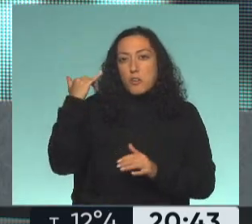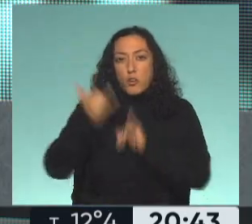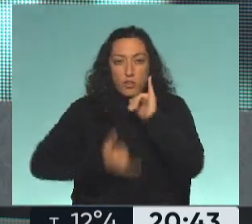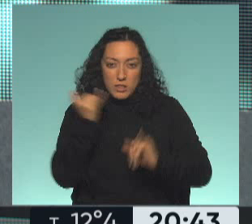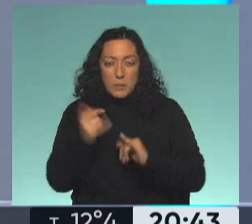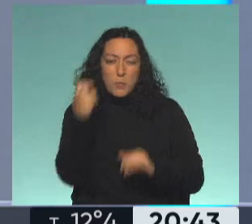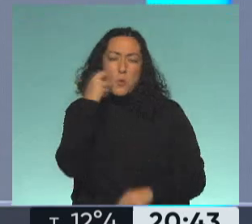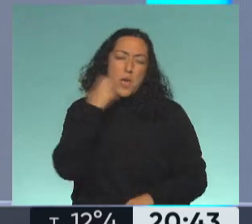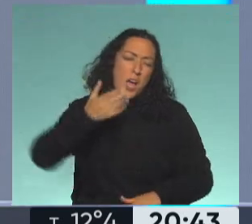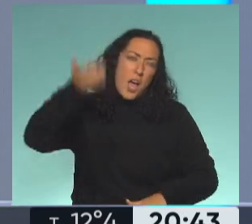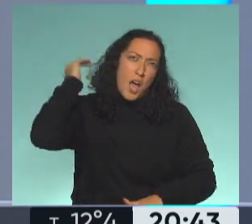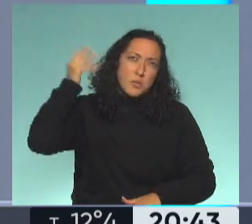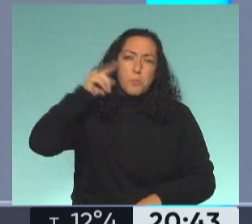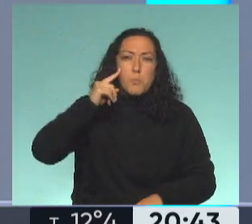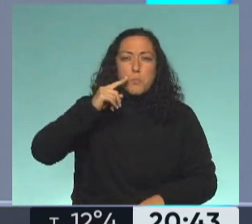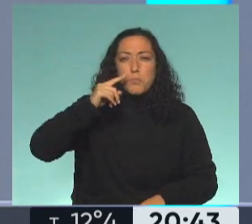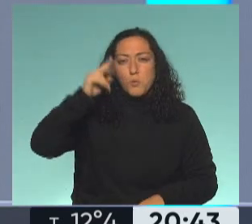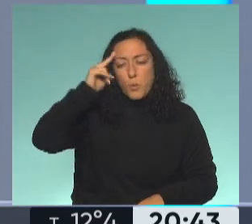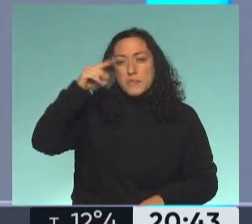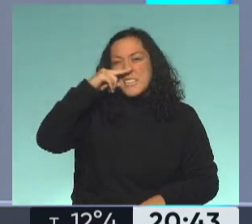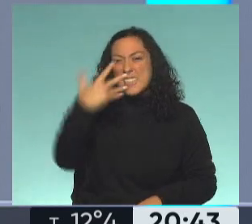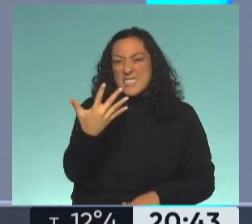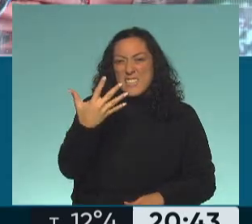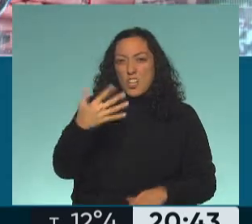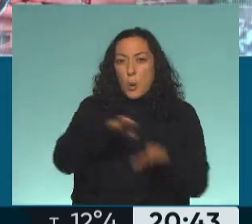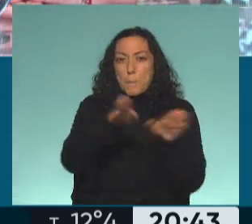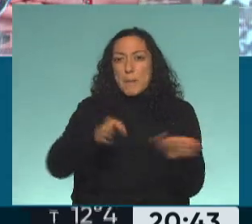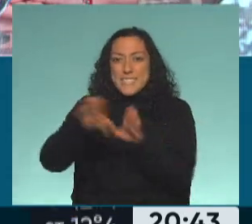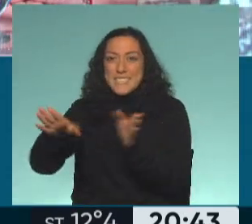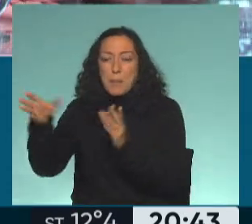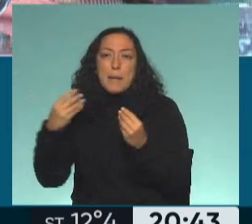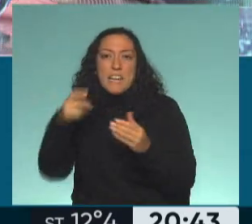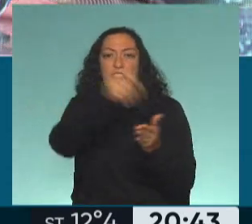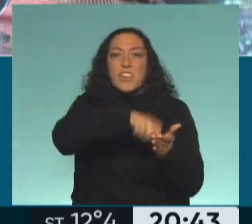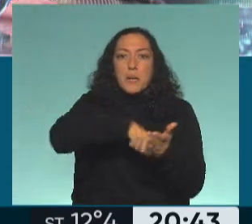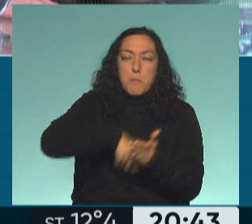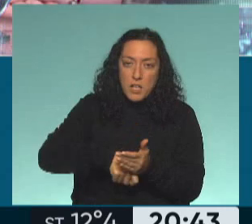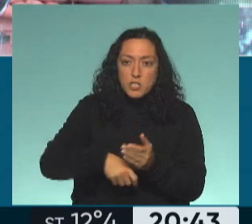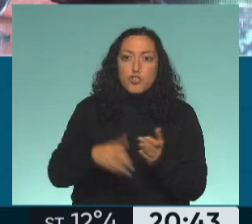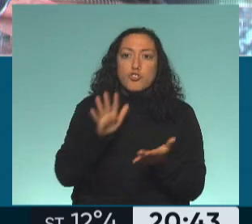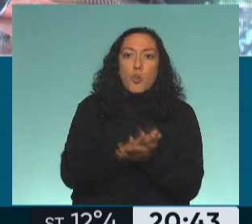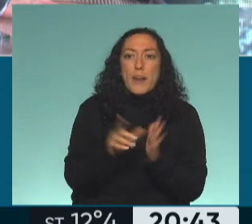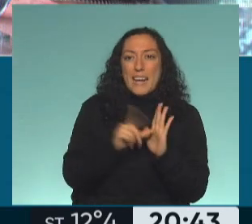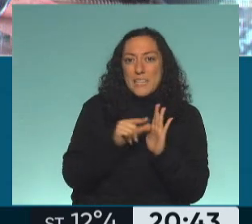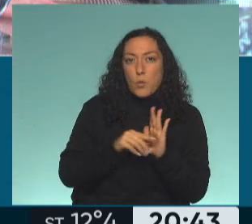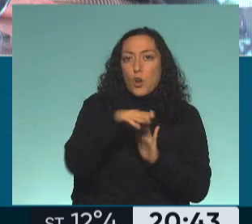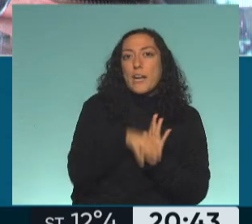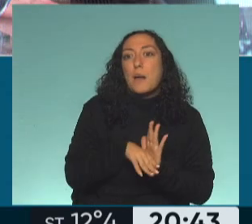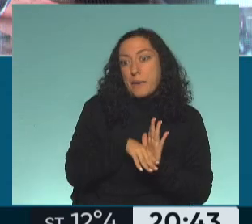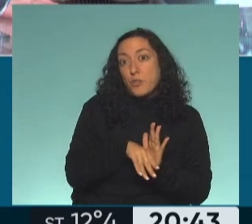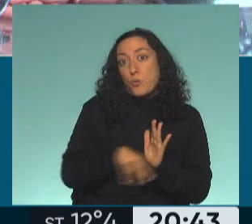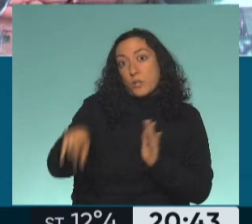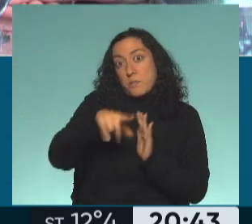un viejazo que en el 75 ponía mesas para levantar firmas para que reglamentáramos ese artículo. Imagínate lo